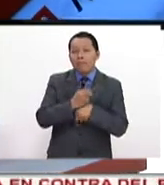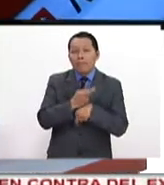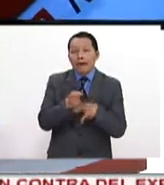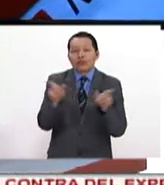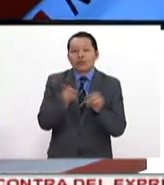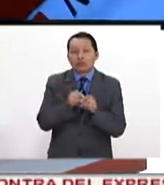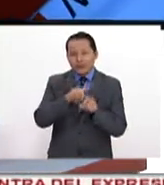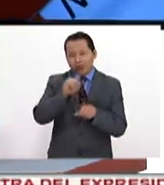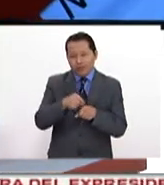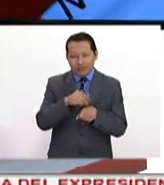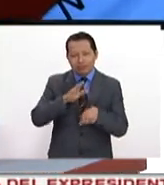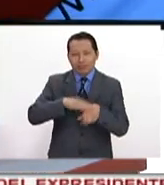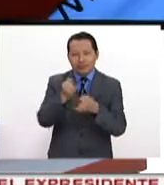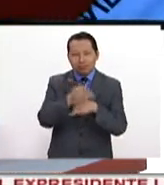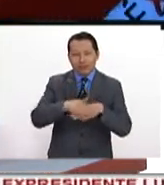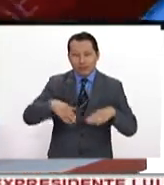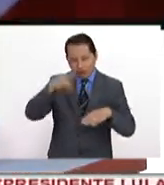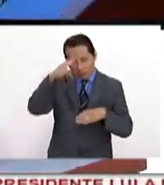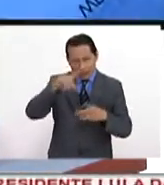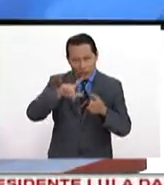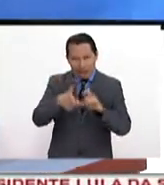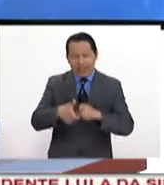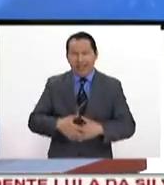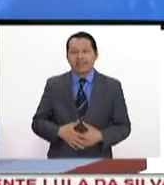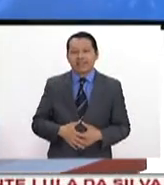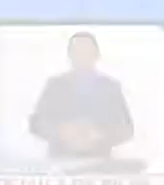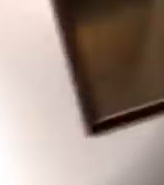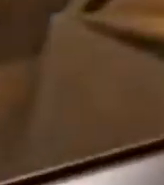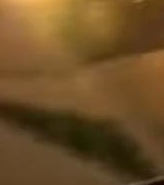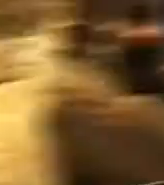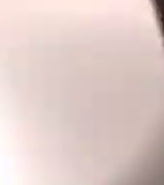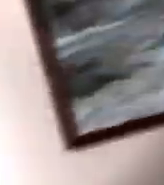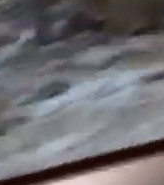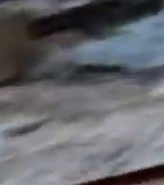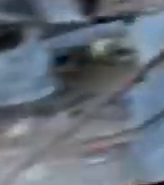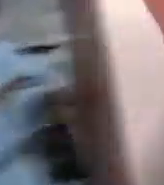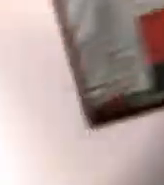resumen y regresamos con más información. Esto es México al Día.